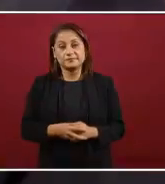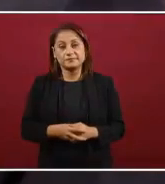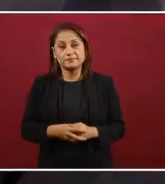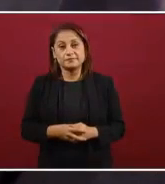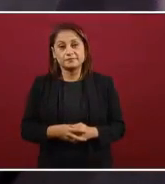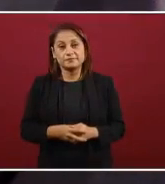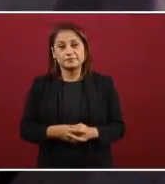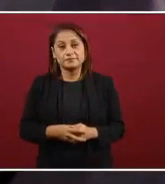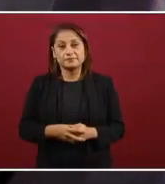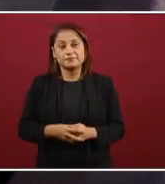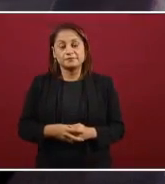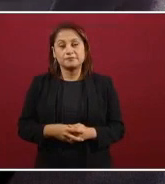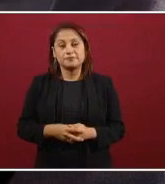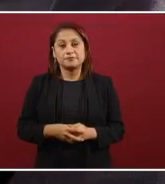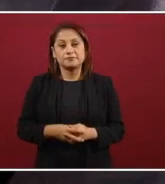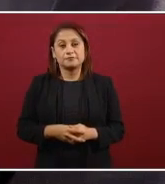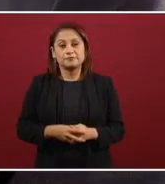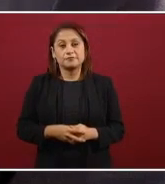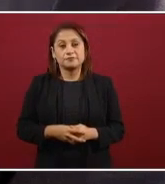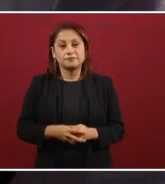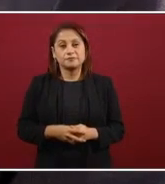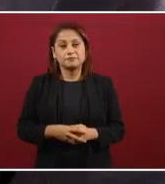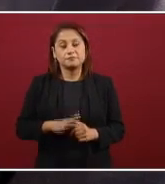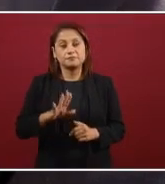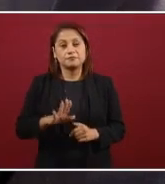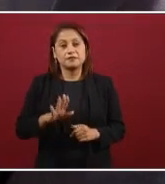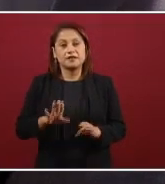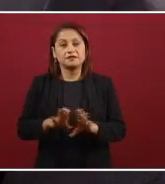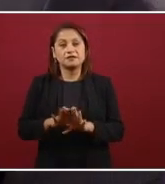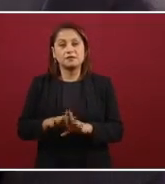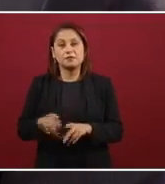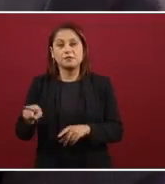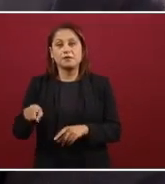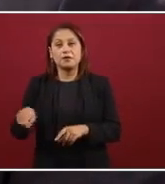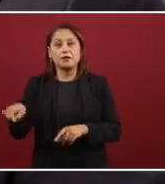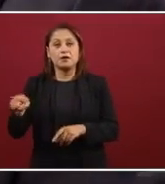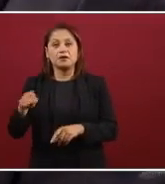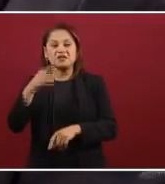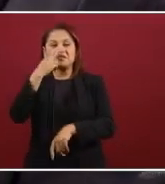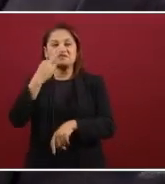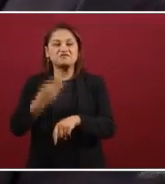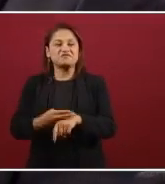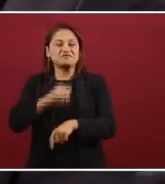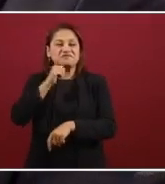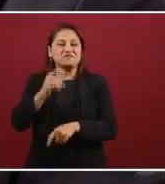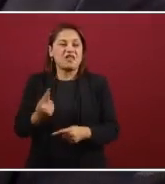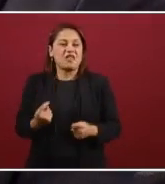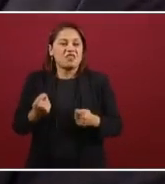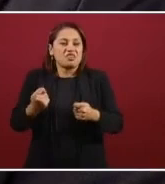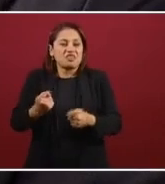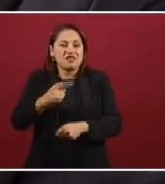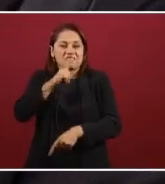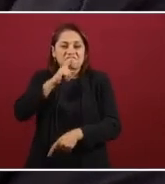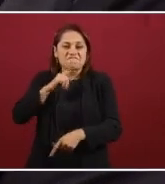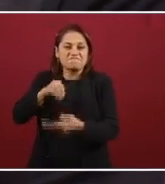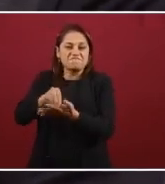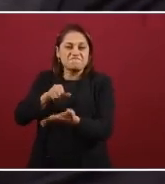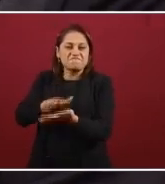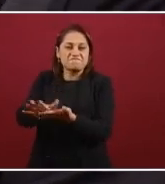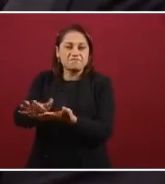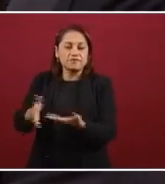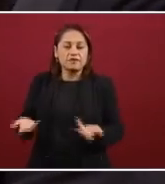más que nada de imprudencia, de irresponsabilidad. No es un